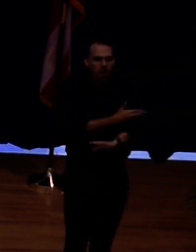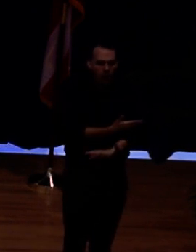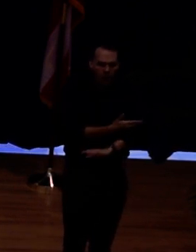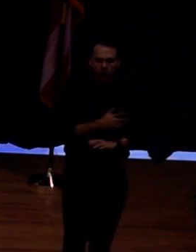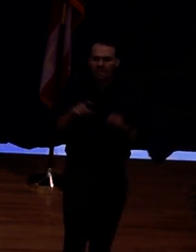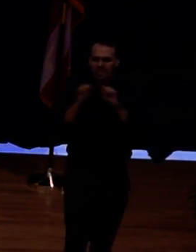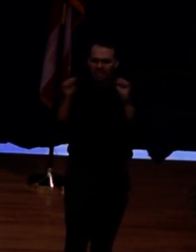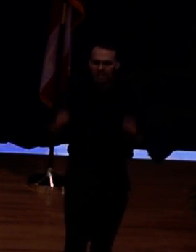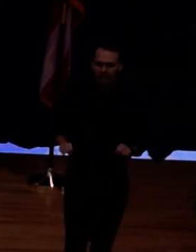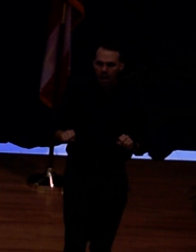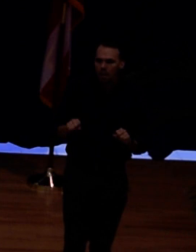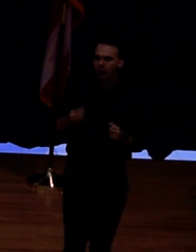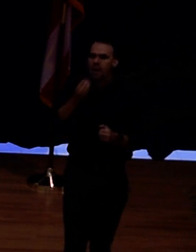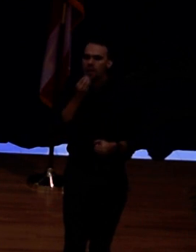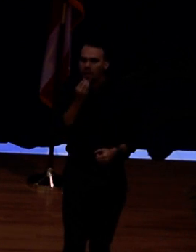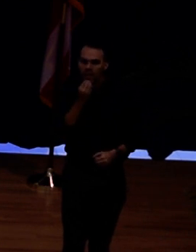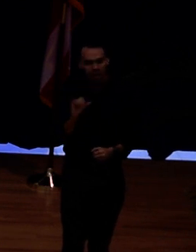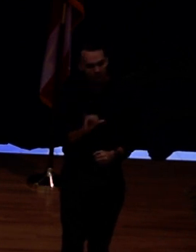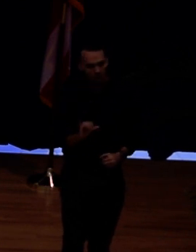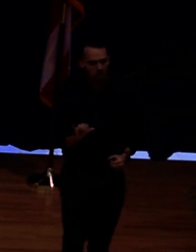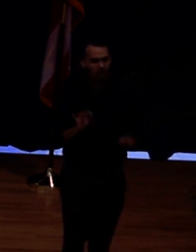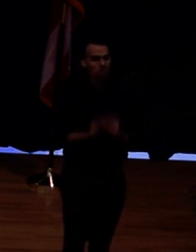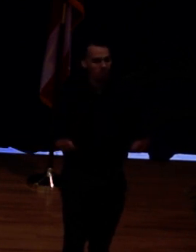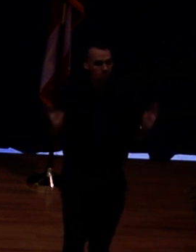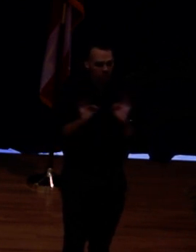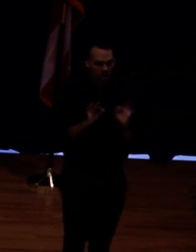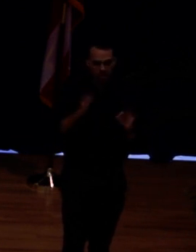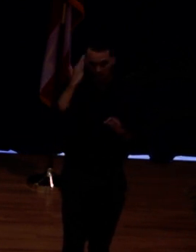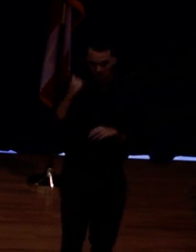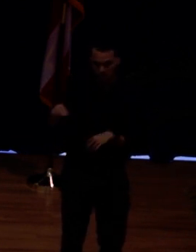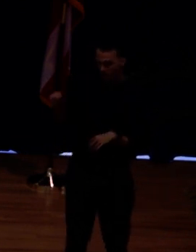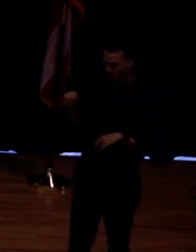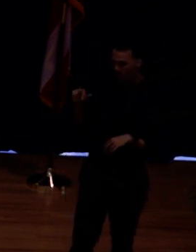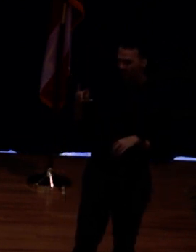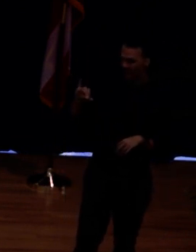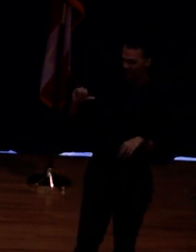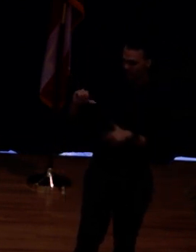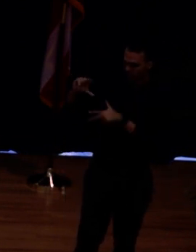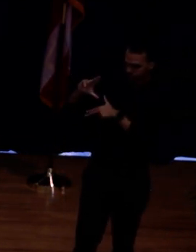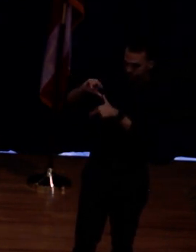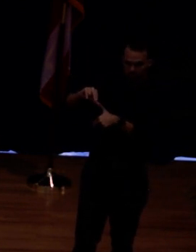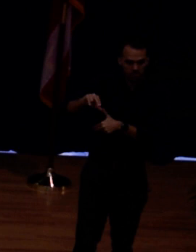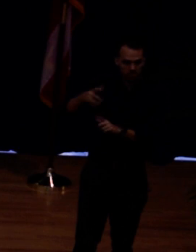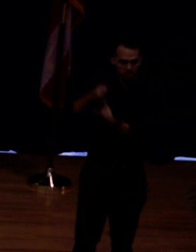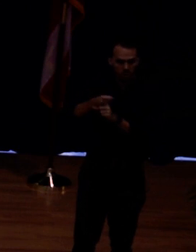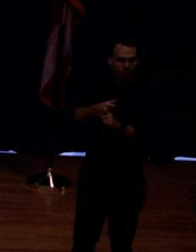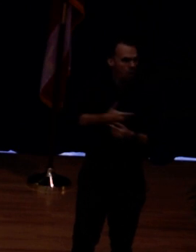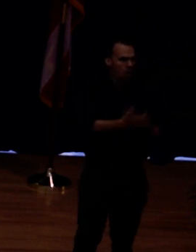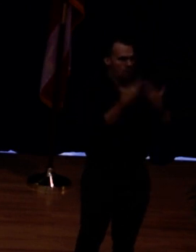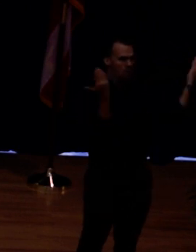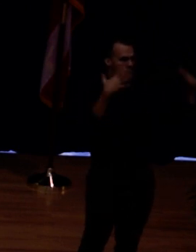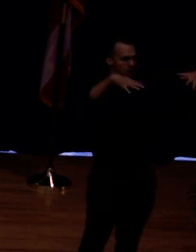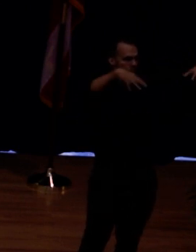nuestro sistema alimentario, ¿verdad? Cuando ocurrió María, no solo no teníamos luz, sino que también